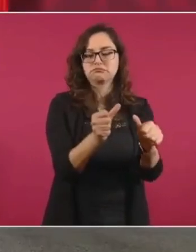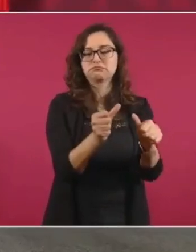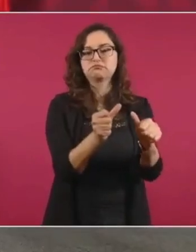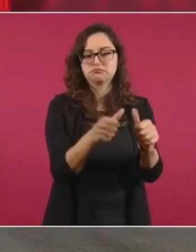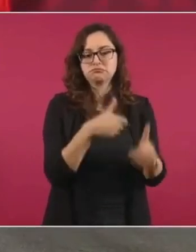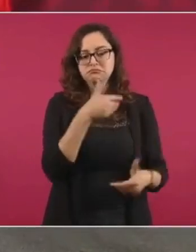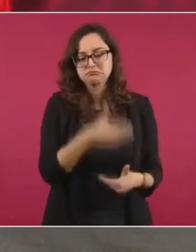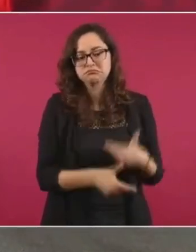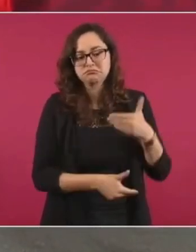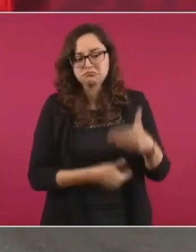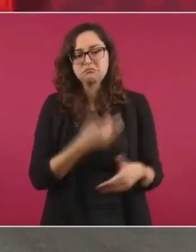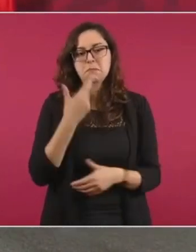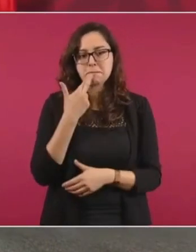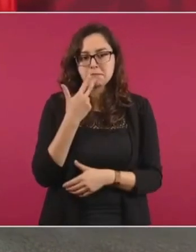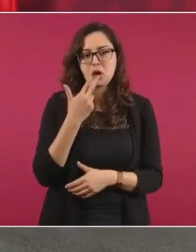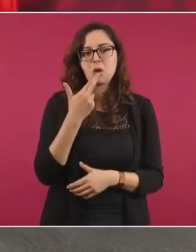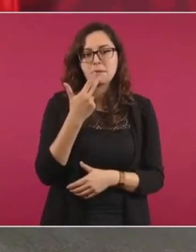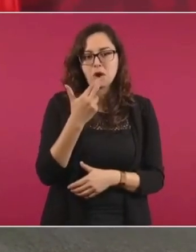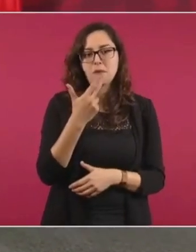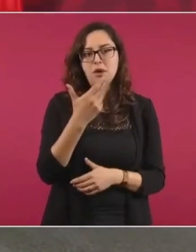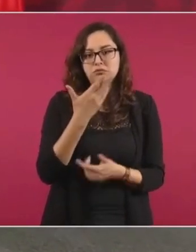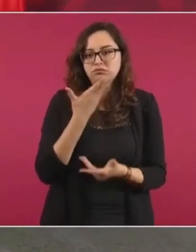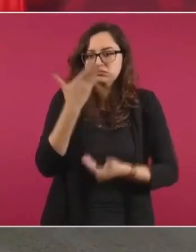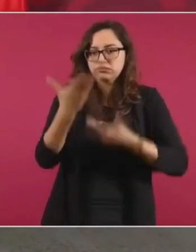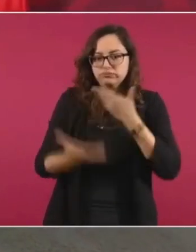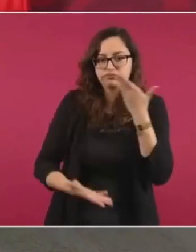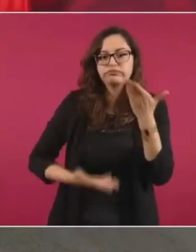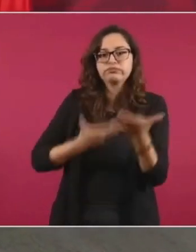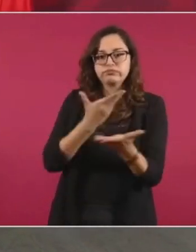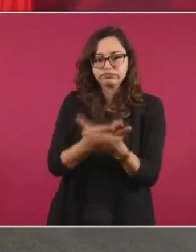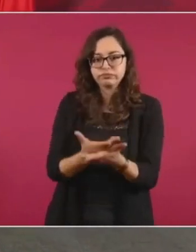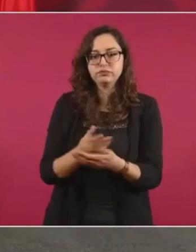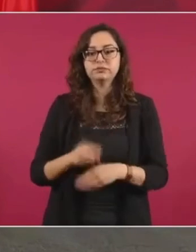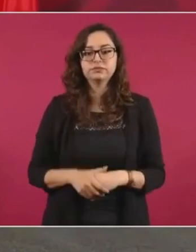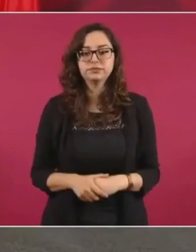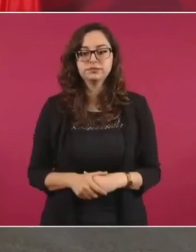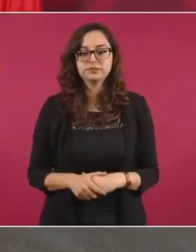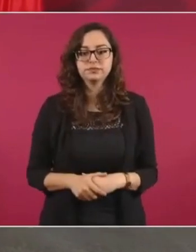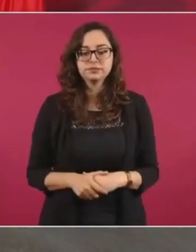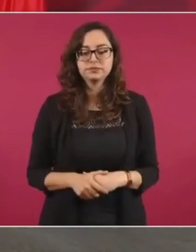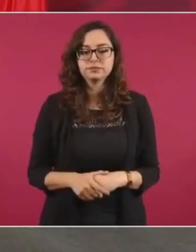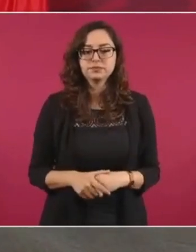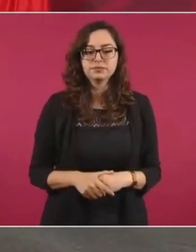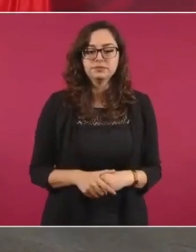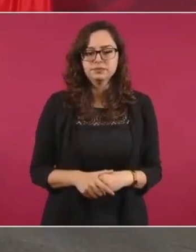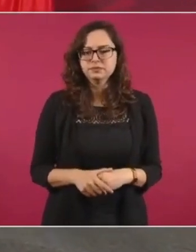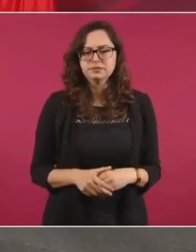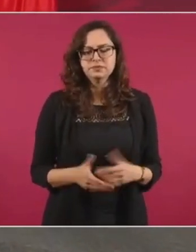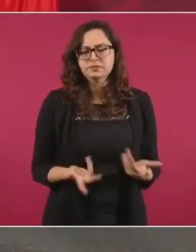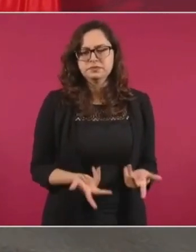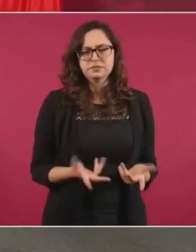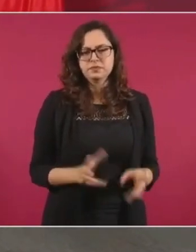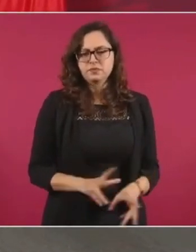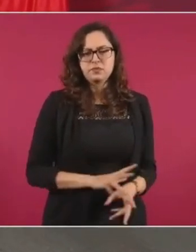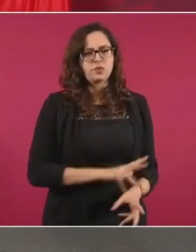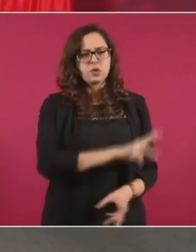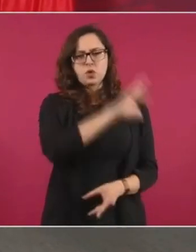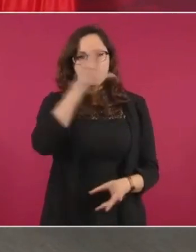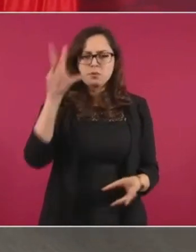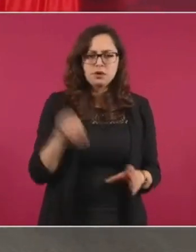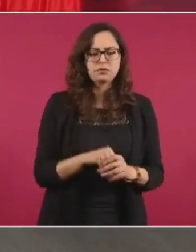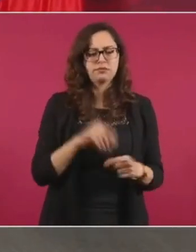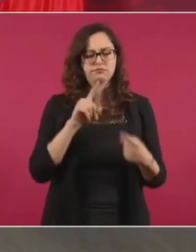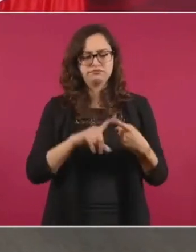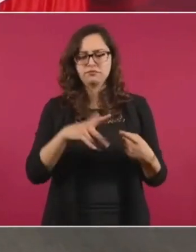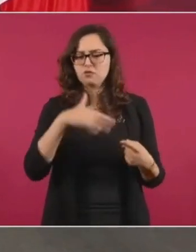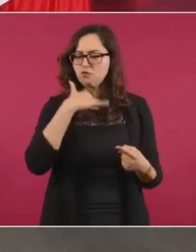va a mejorar el servicio a los ciudadanos en todo sentido, que no haya